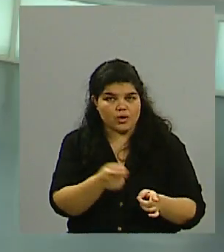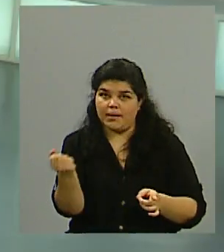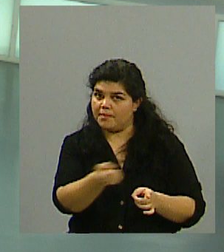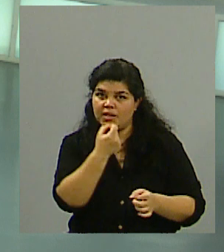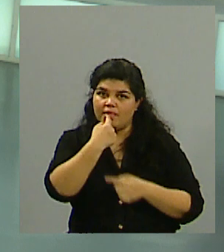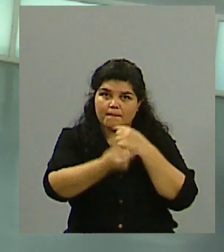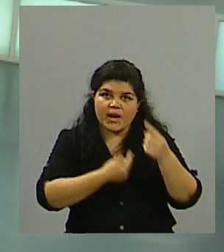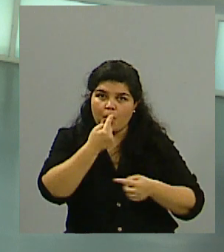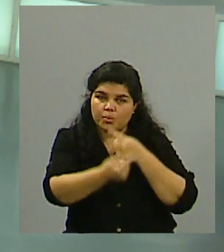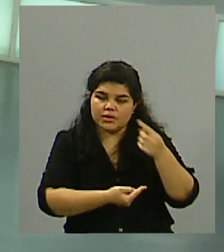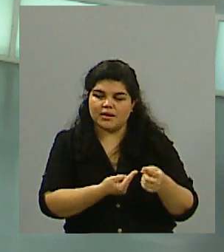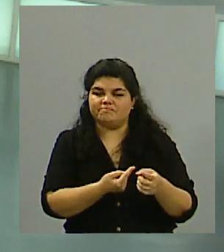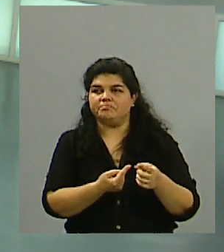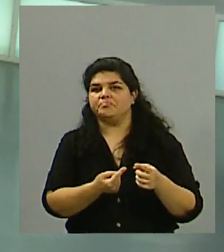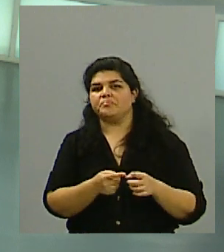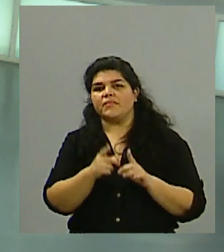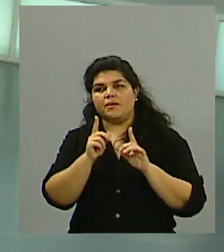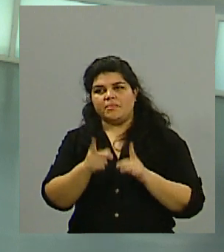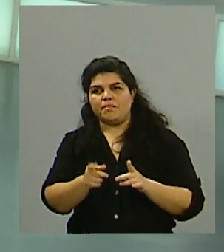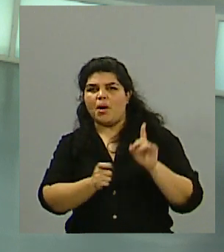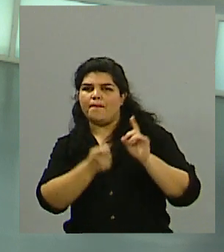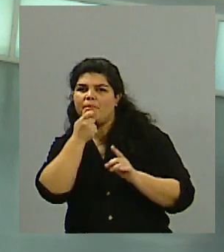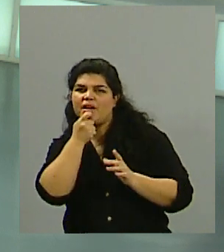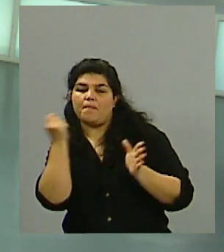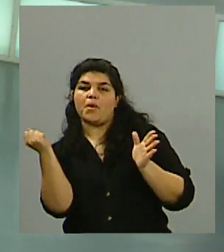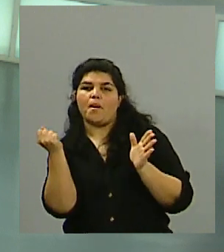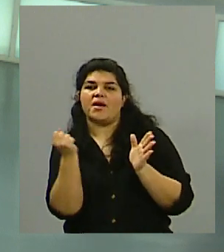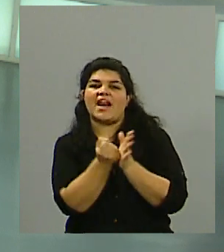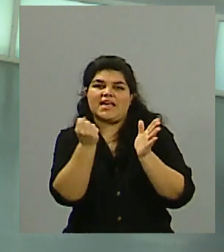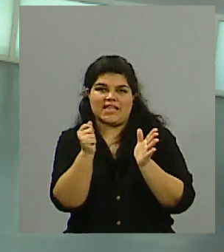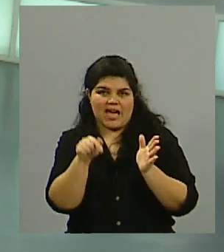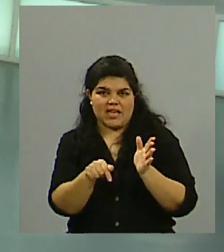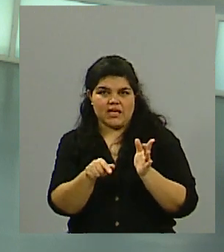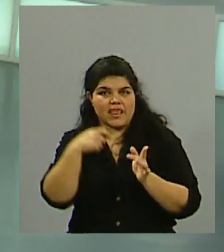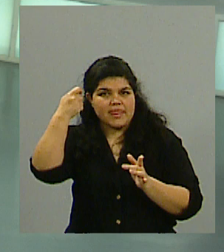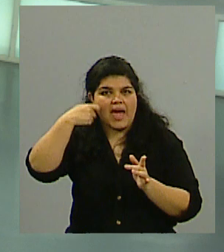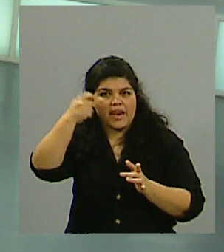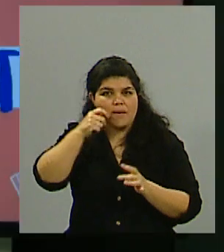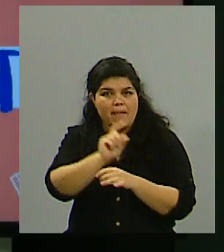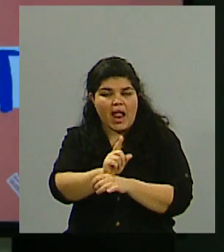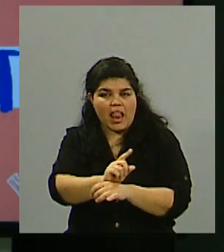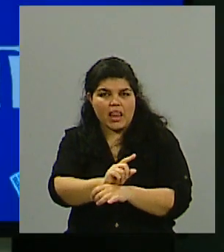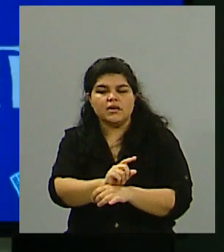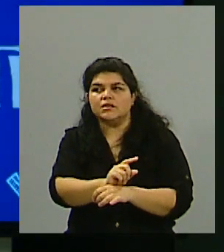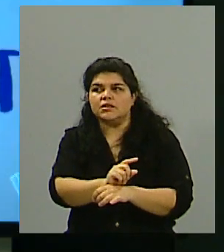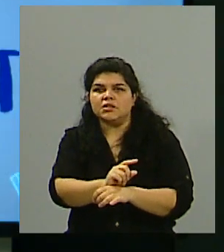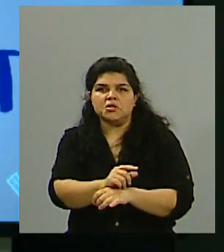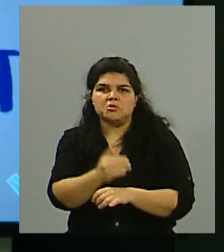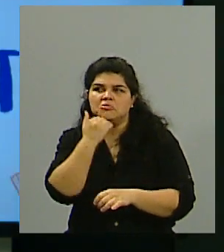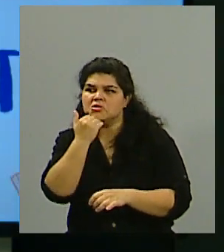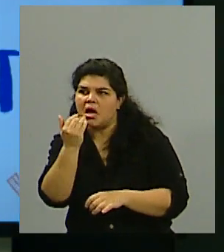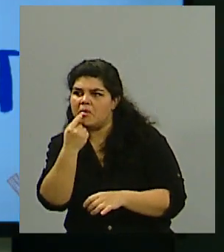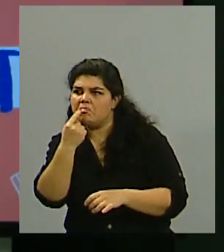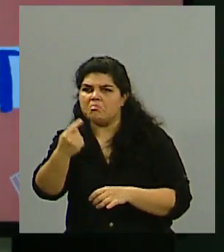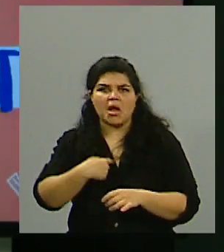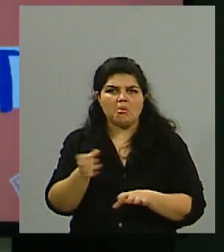porque normalmente nos pasa de que si hay una raza en particular que tiene predisposición a una patología y no se hace la consulta a tiempo, quizás los llevan